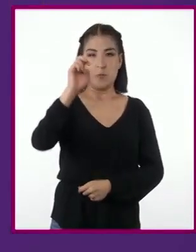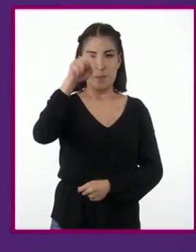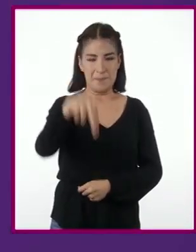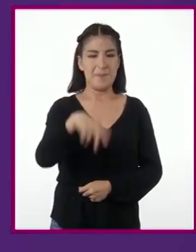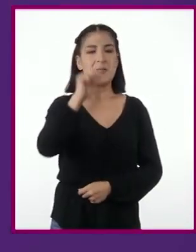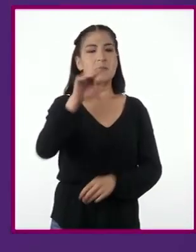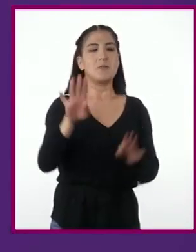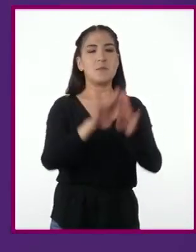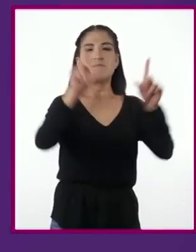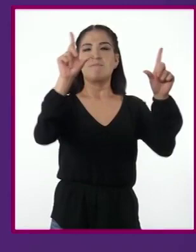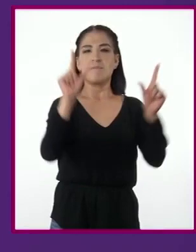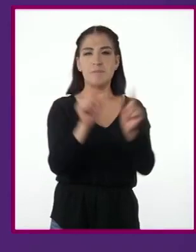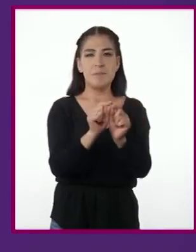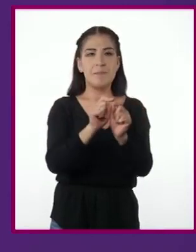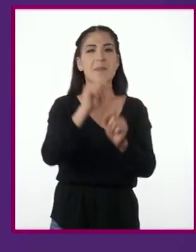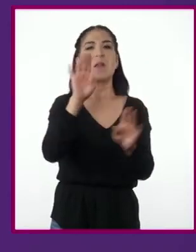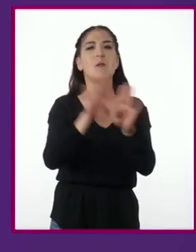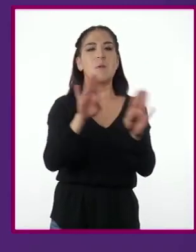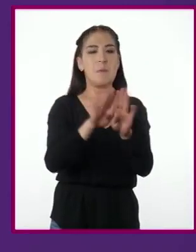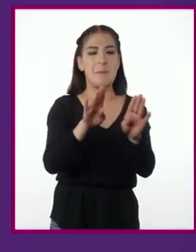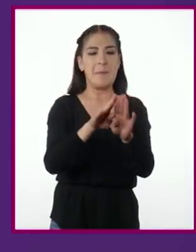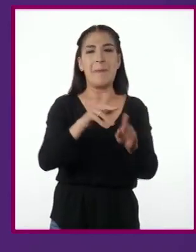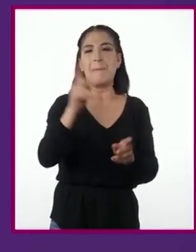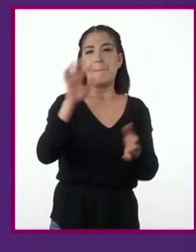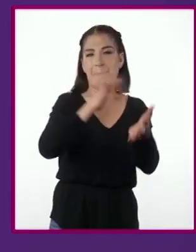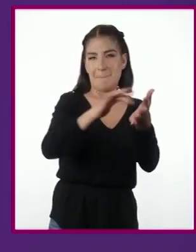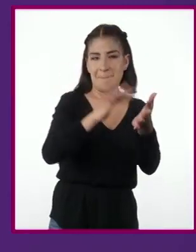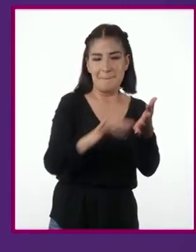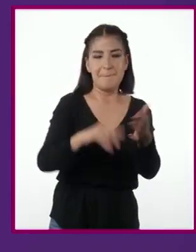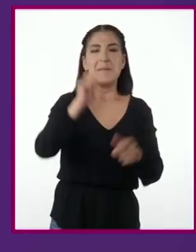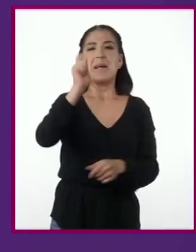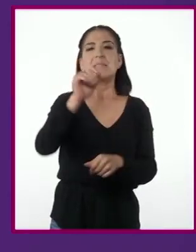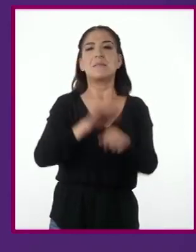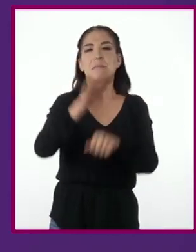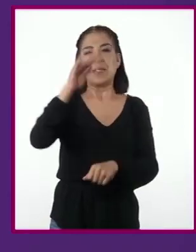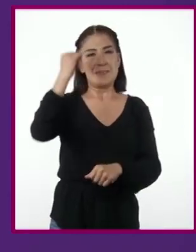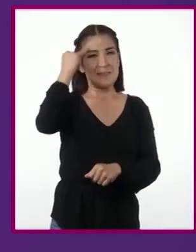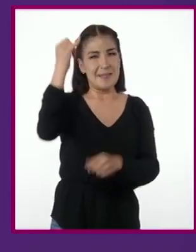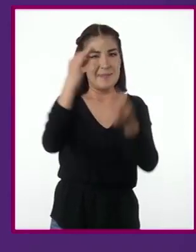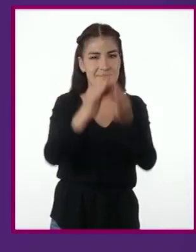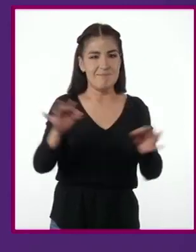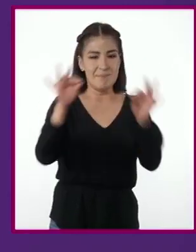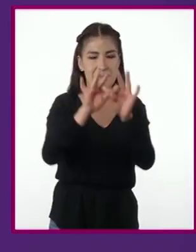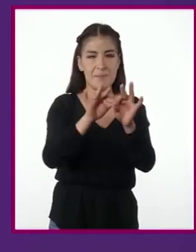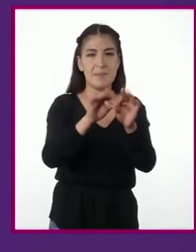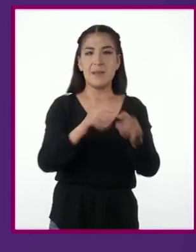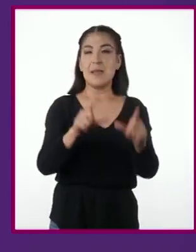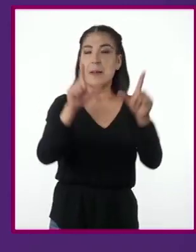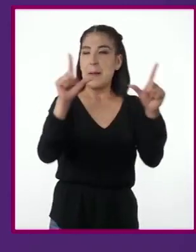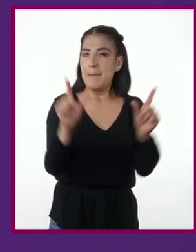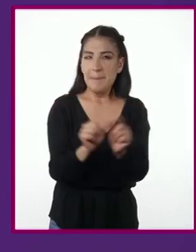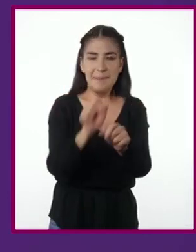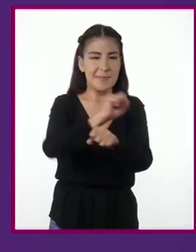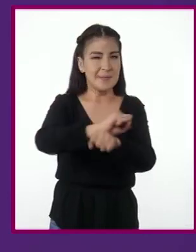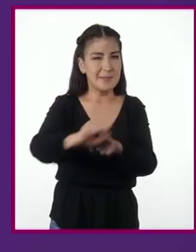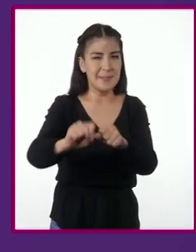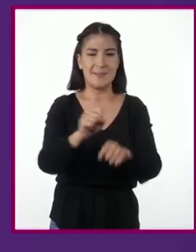permite reducir un texto. Integra las ideas principales de manera concisa y